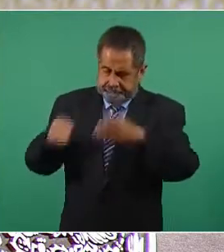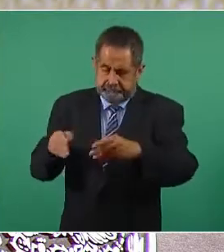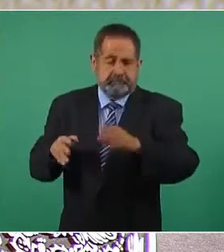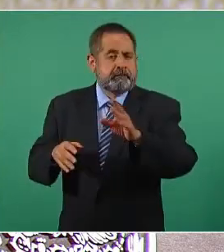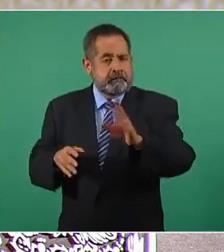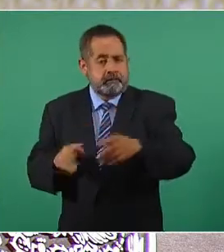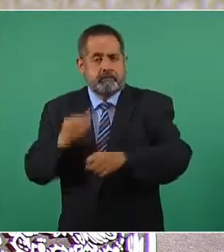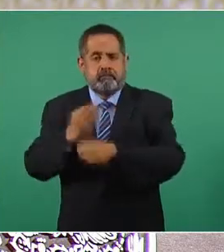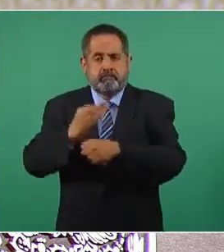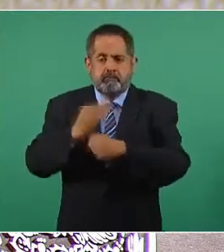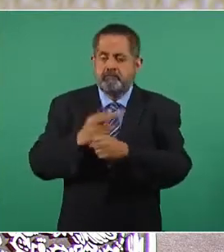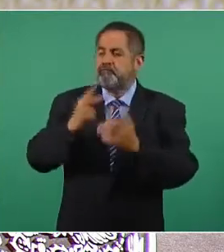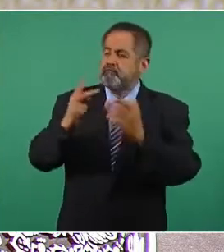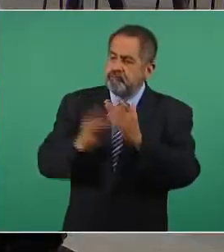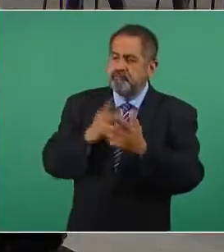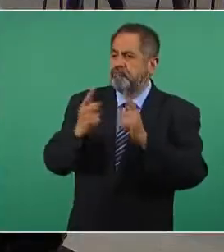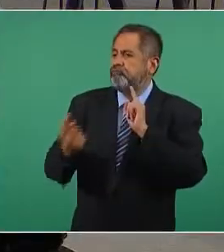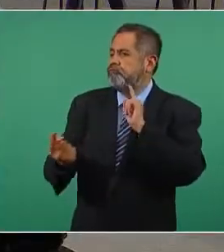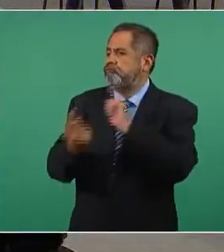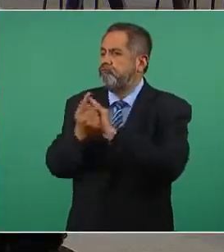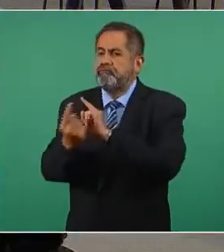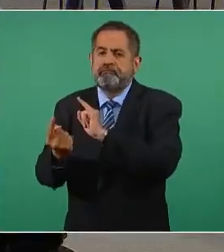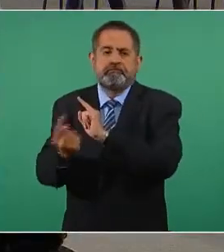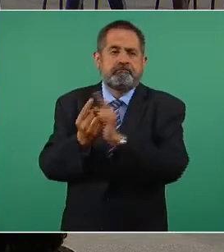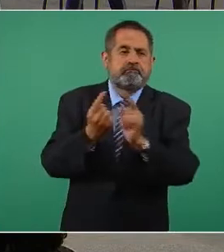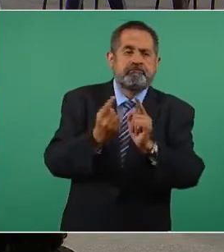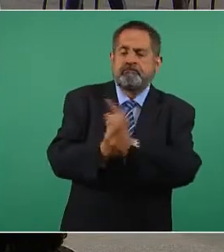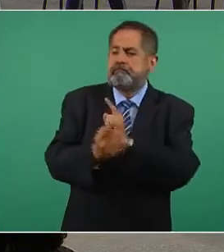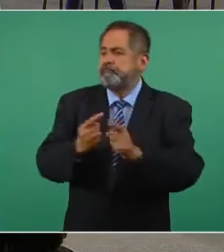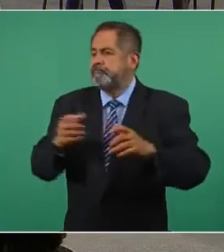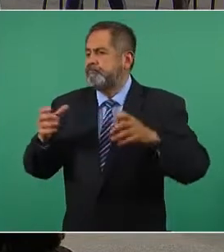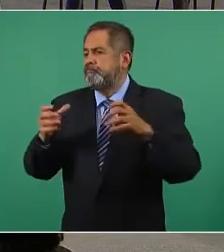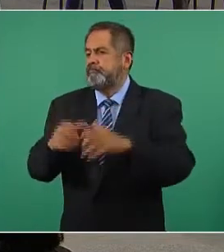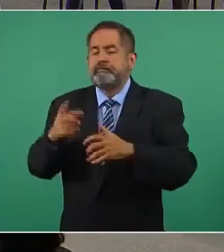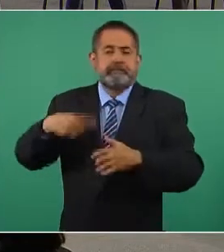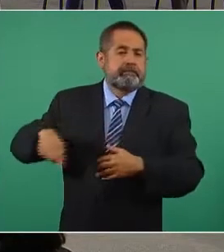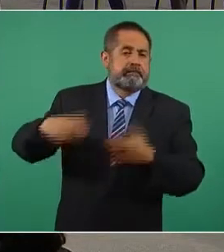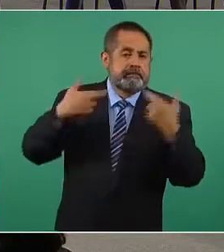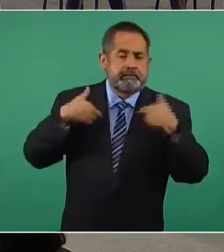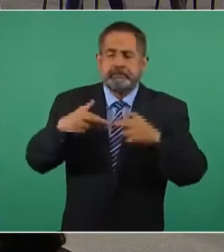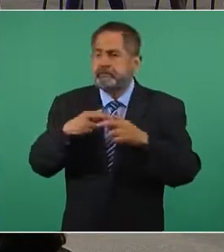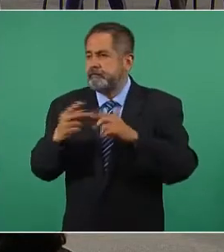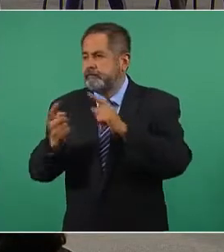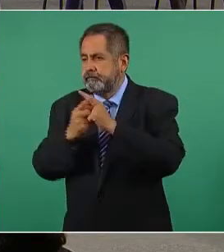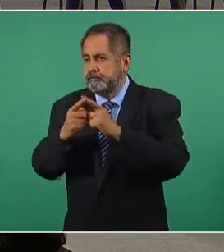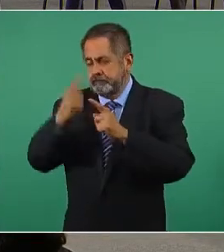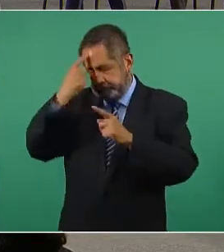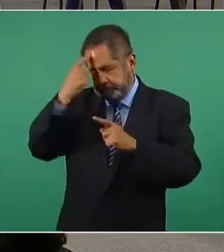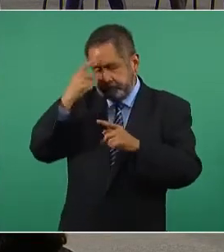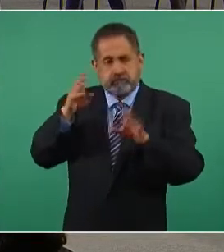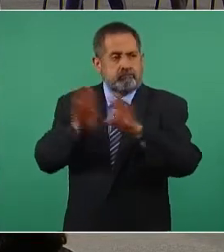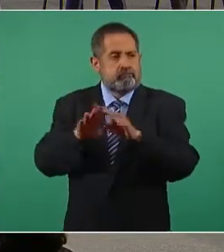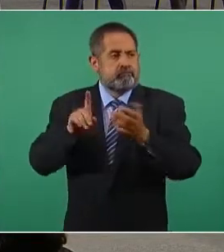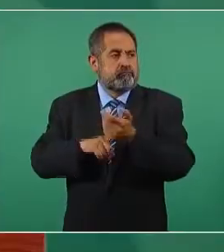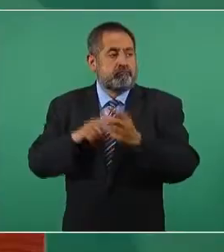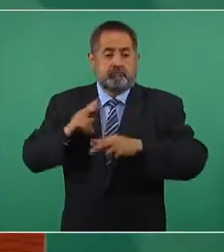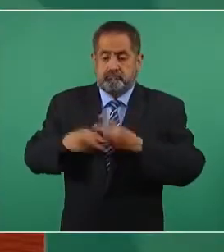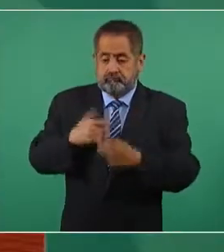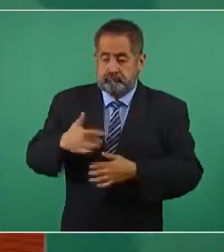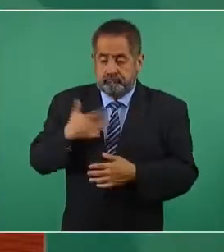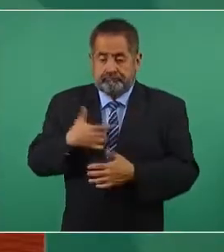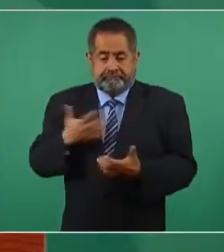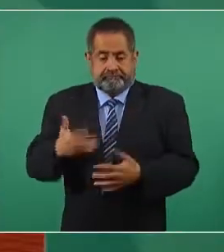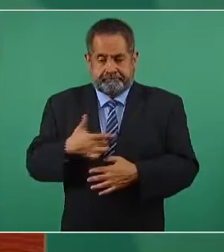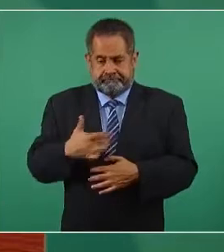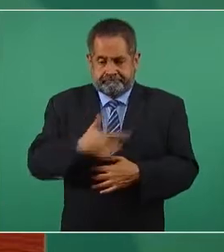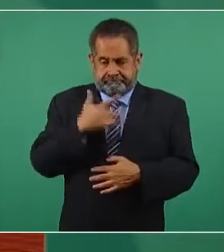precisamente reencontrarnos como sector educativo, de encontrarnos con nuestras instituciones y